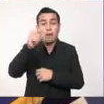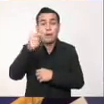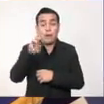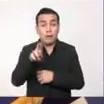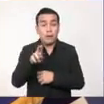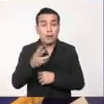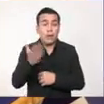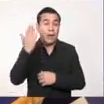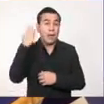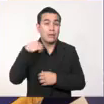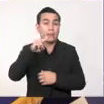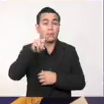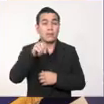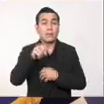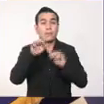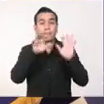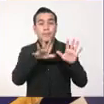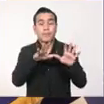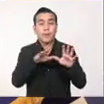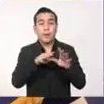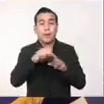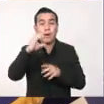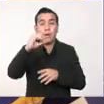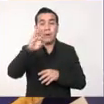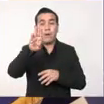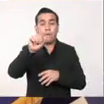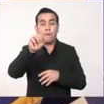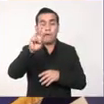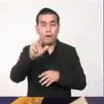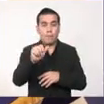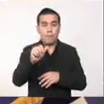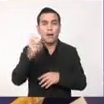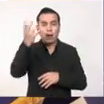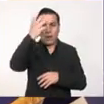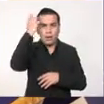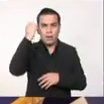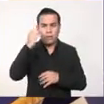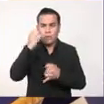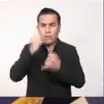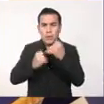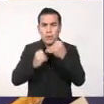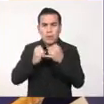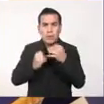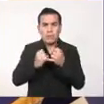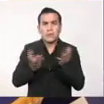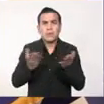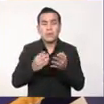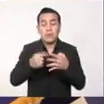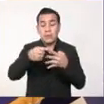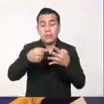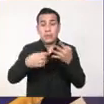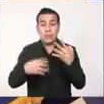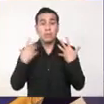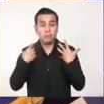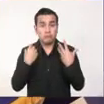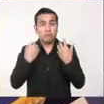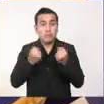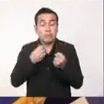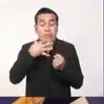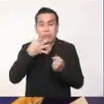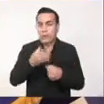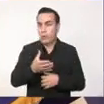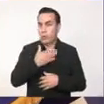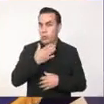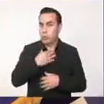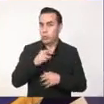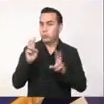En el año 2010, cuando Barack Obama era presidente y estaba presentando, ya estaba en las últimas partes de su ley de salud, que fue muy controversial en los Estados